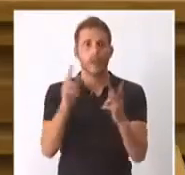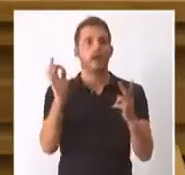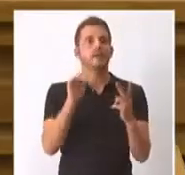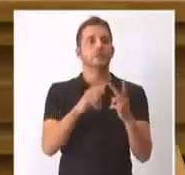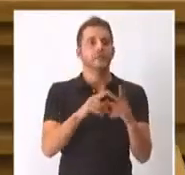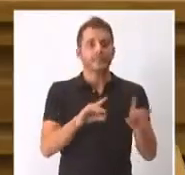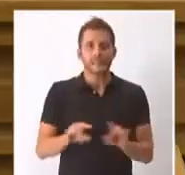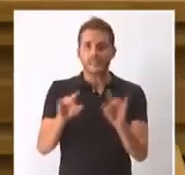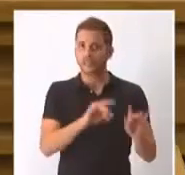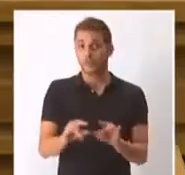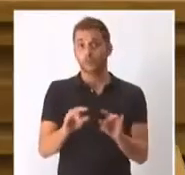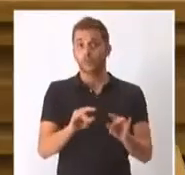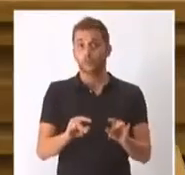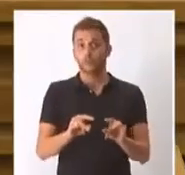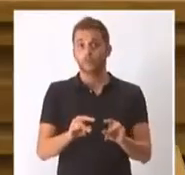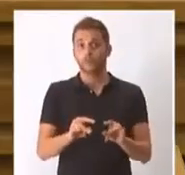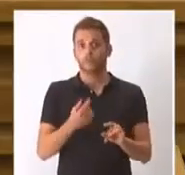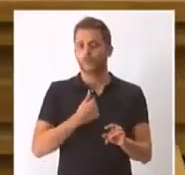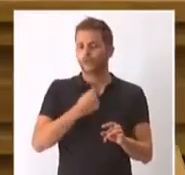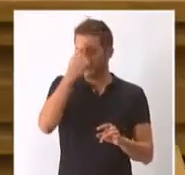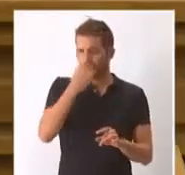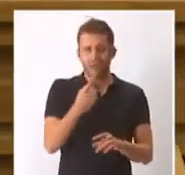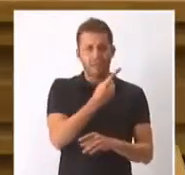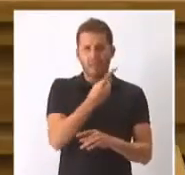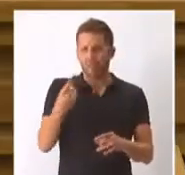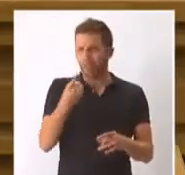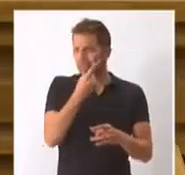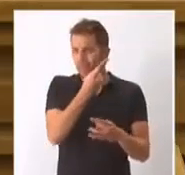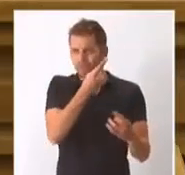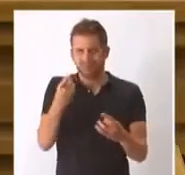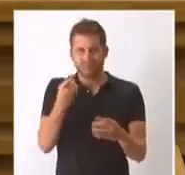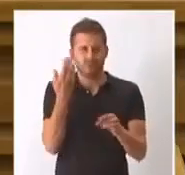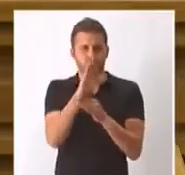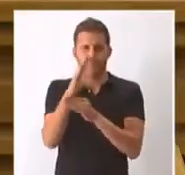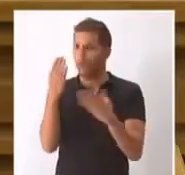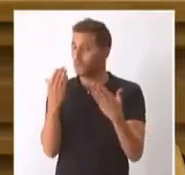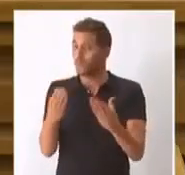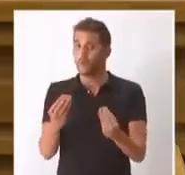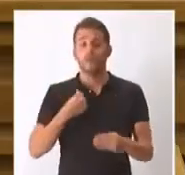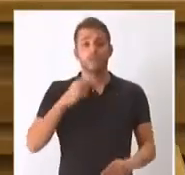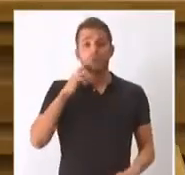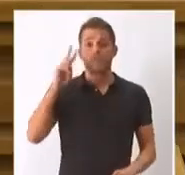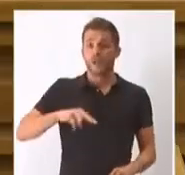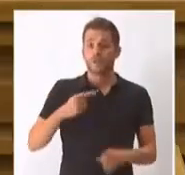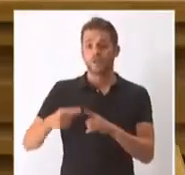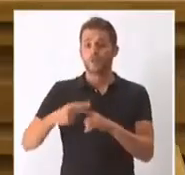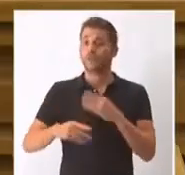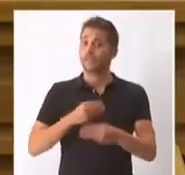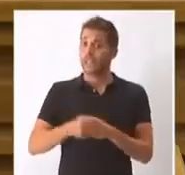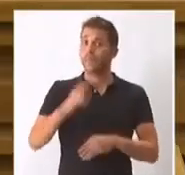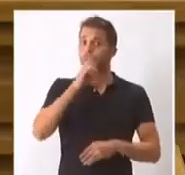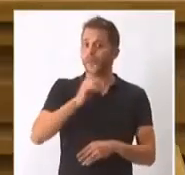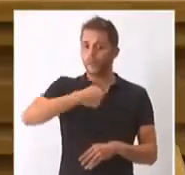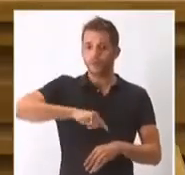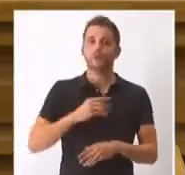territorios yo creo que hay cientos de propuestas planteadas hay plan reconozco que hay cosas que hacemos mal en las que queremos